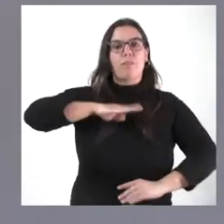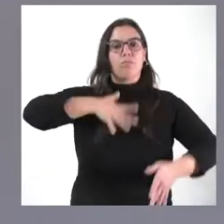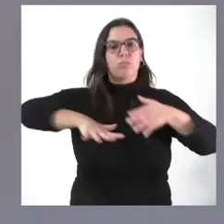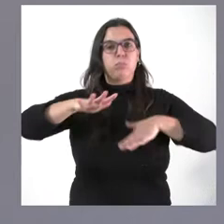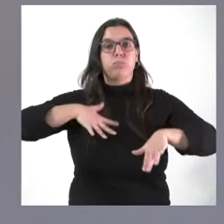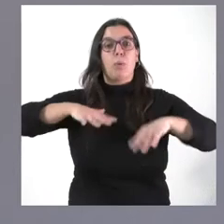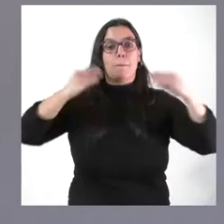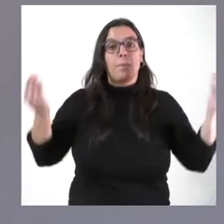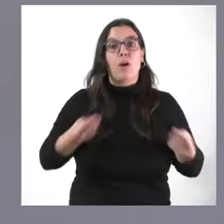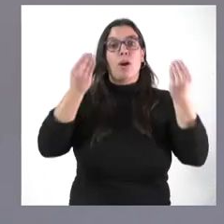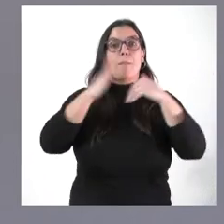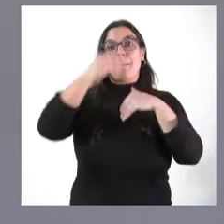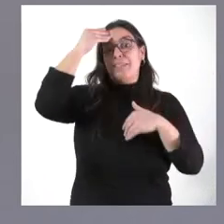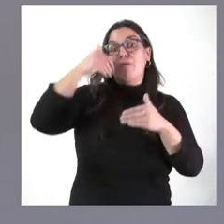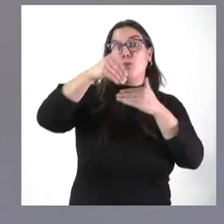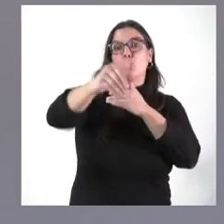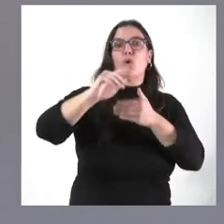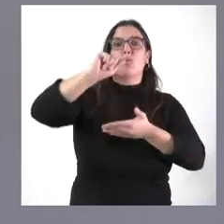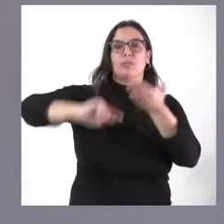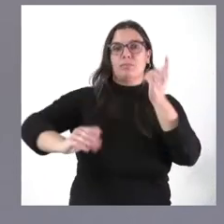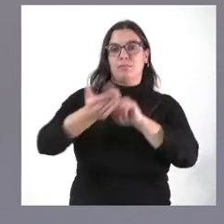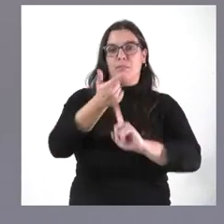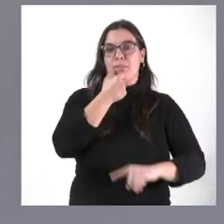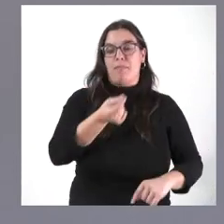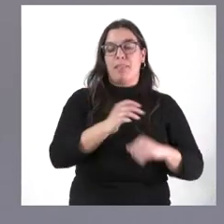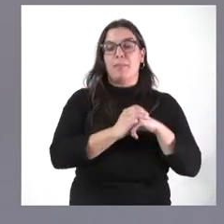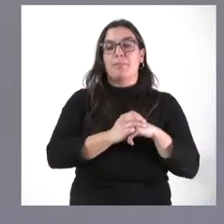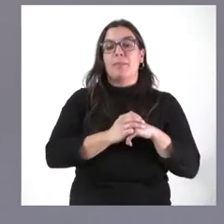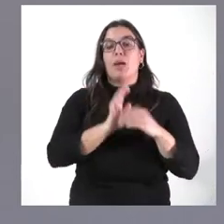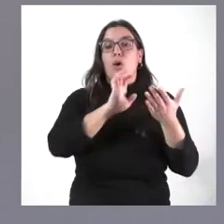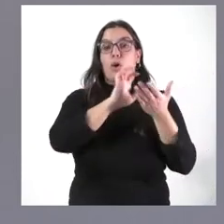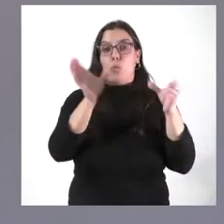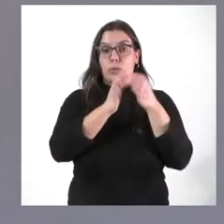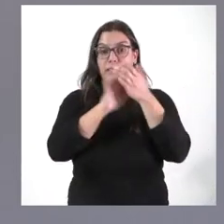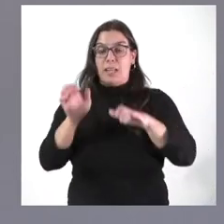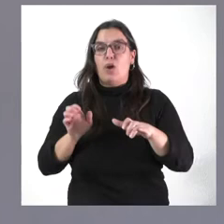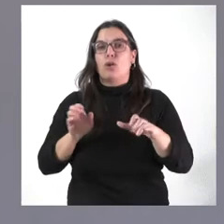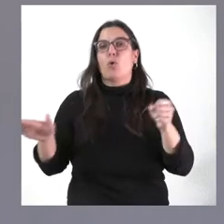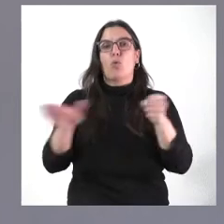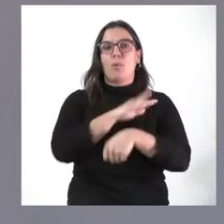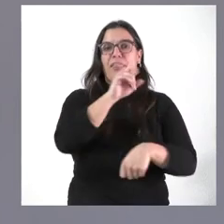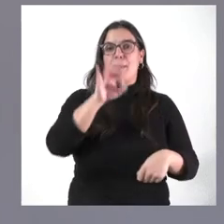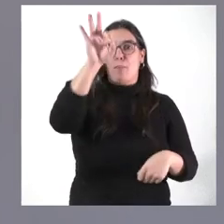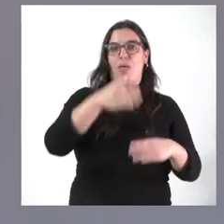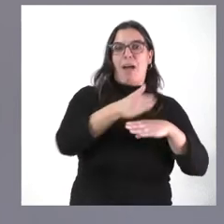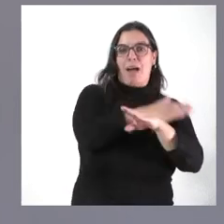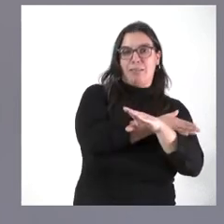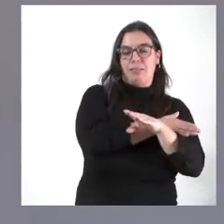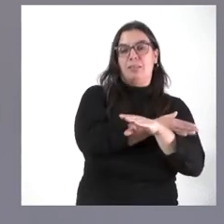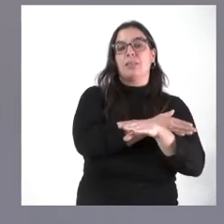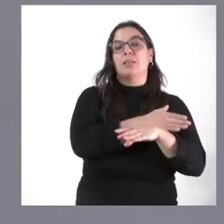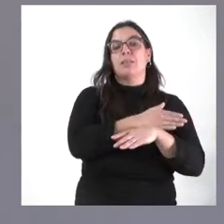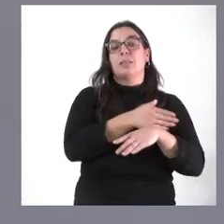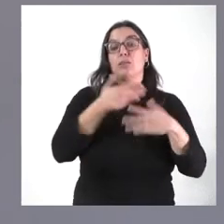empleabilidad pensando en el futuro la junta disipará el 100% de la cantidad concedida como les digo con esta